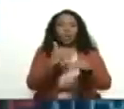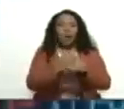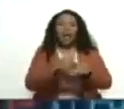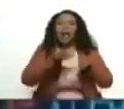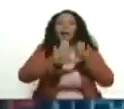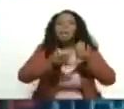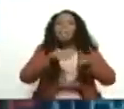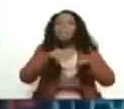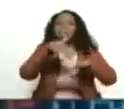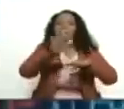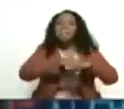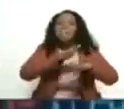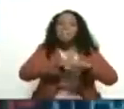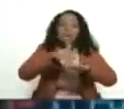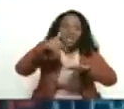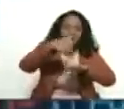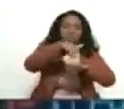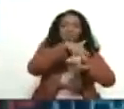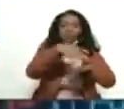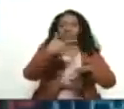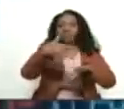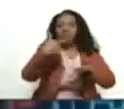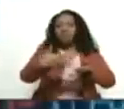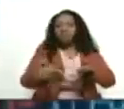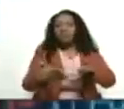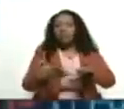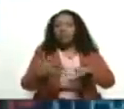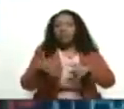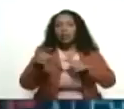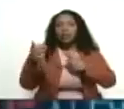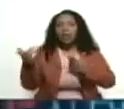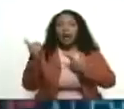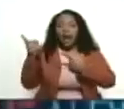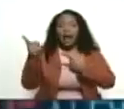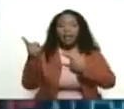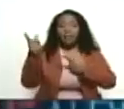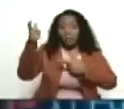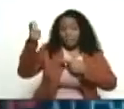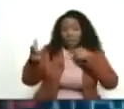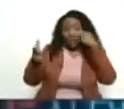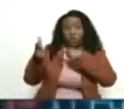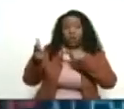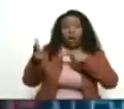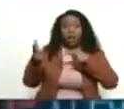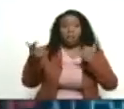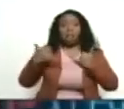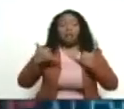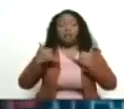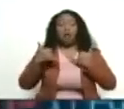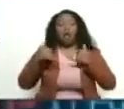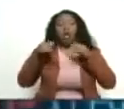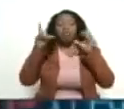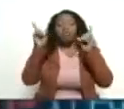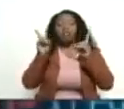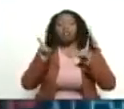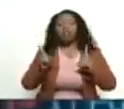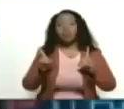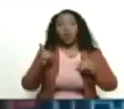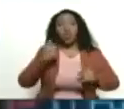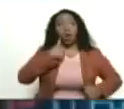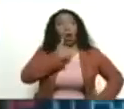las autopistas. Estos autoproclamados gendarme del mundo, uno podría preguntarse,